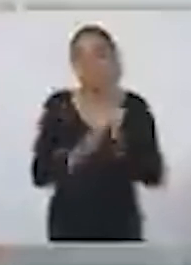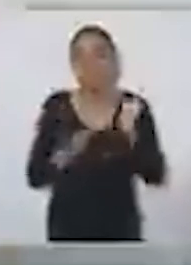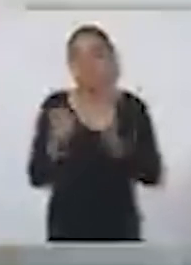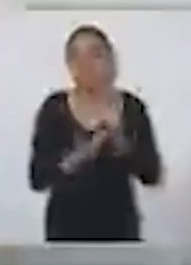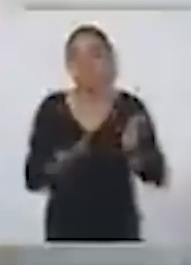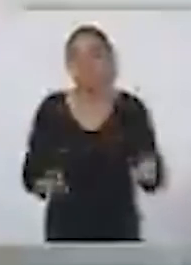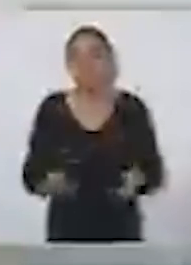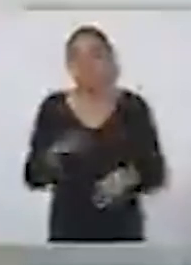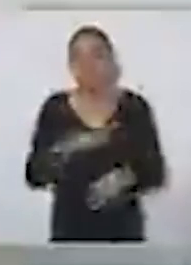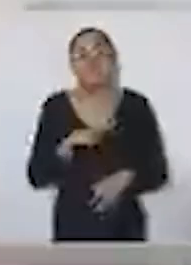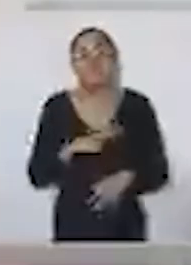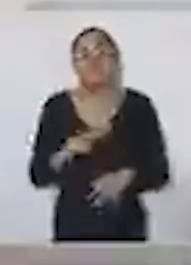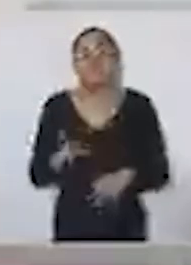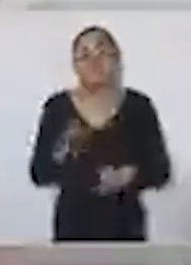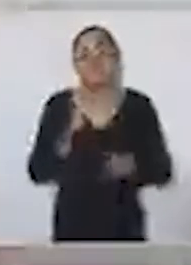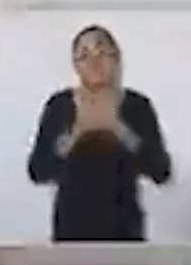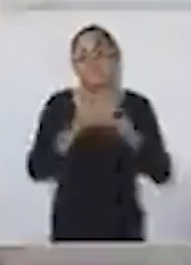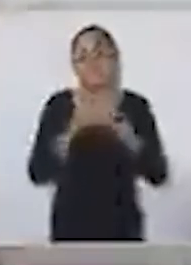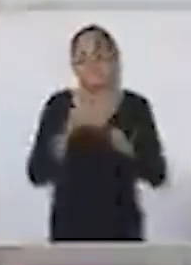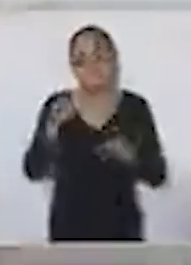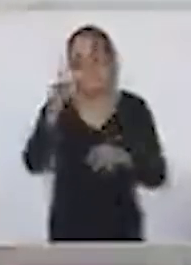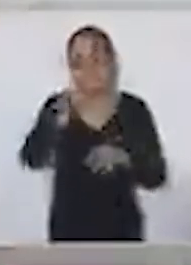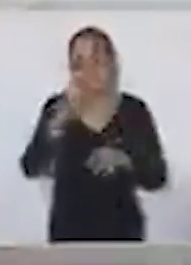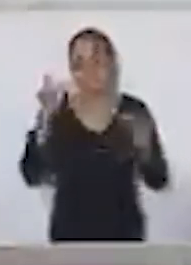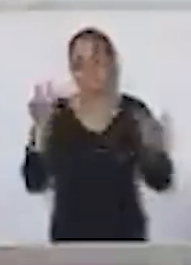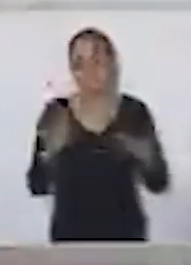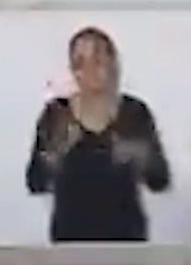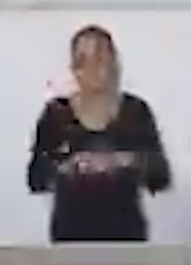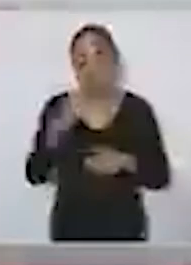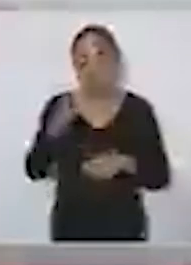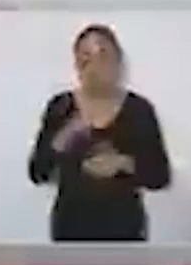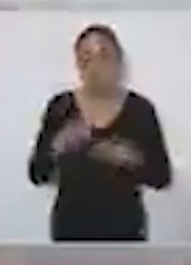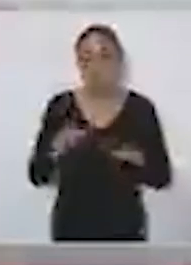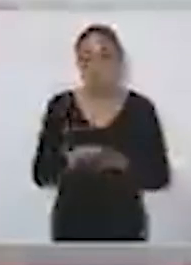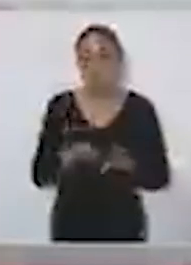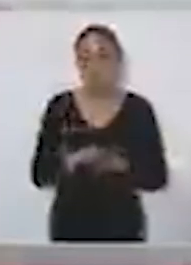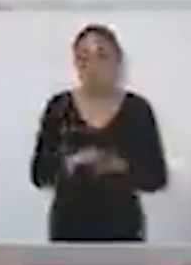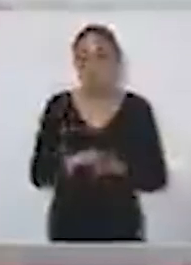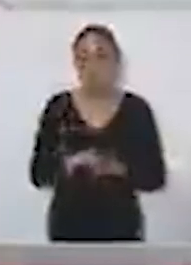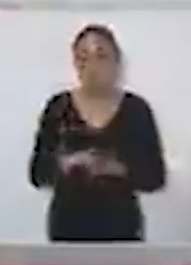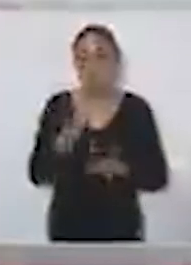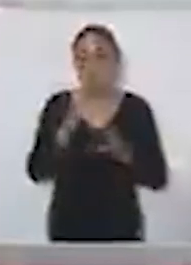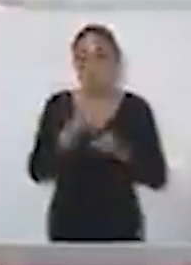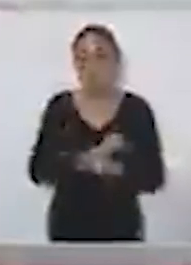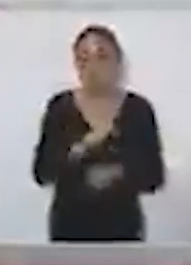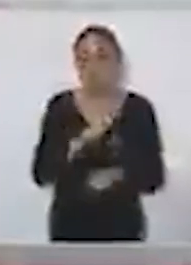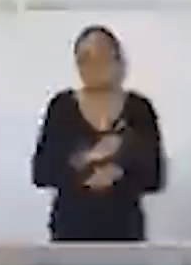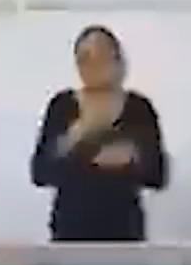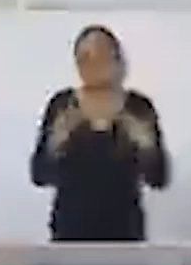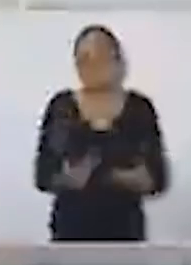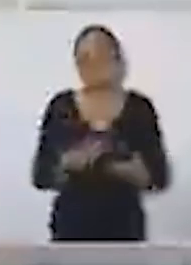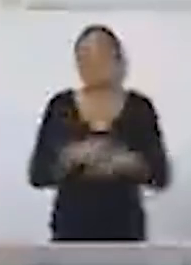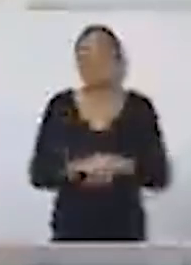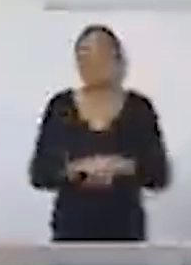talleres, hay pláticas de orientación para alimentación saludable.